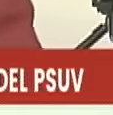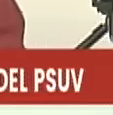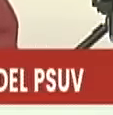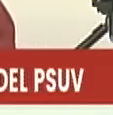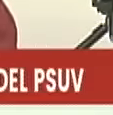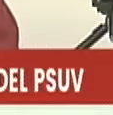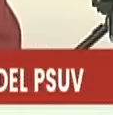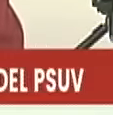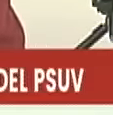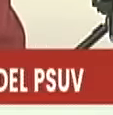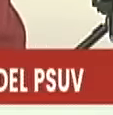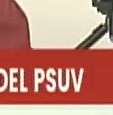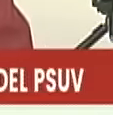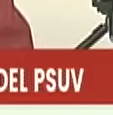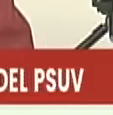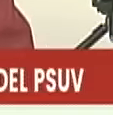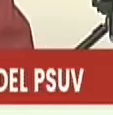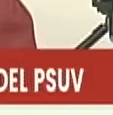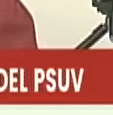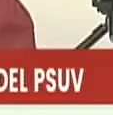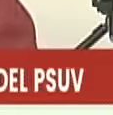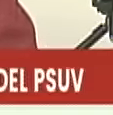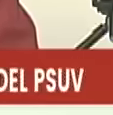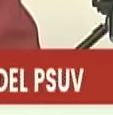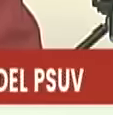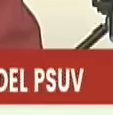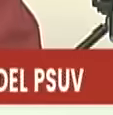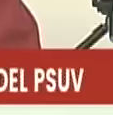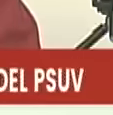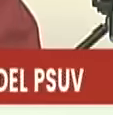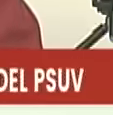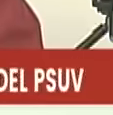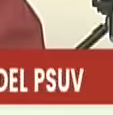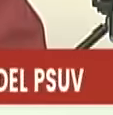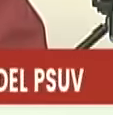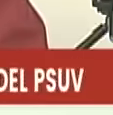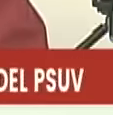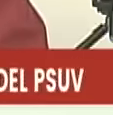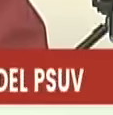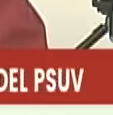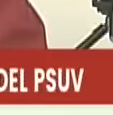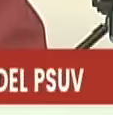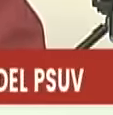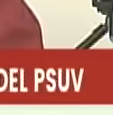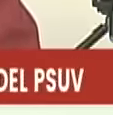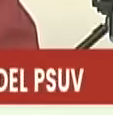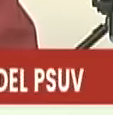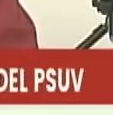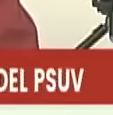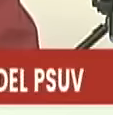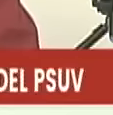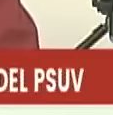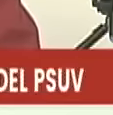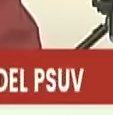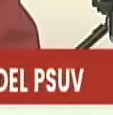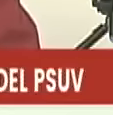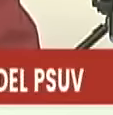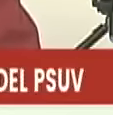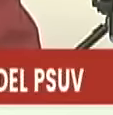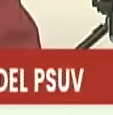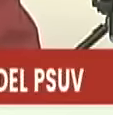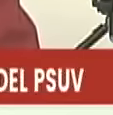este una un panfleto que andaban regando en la calle donde decían que al 28 se van para